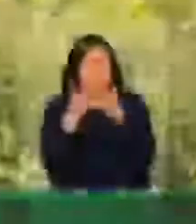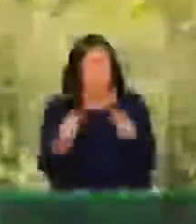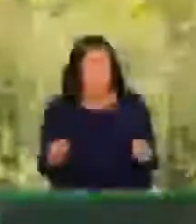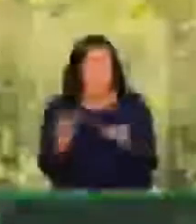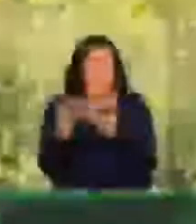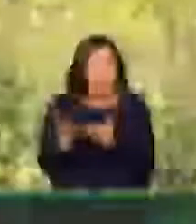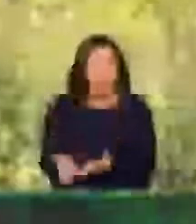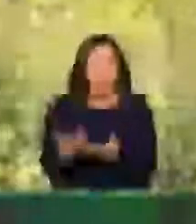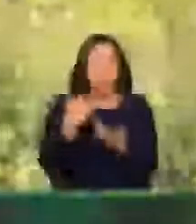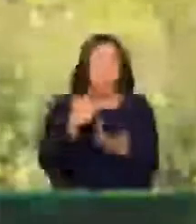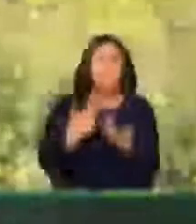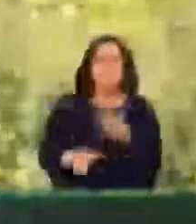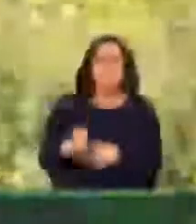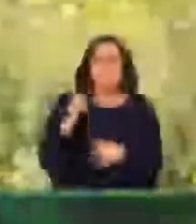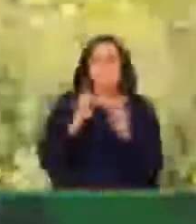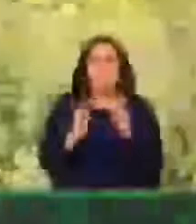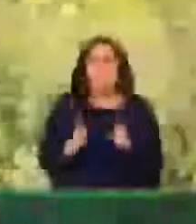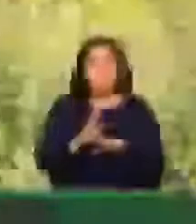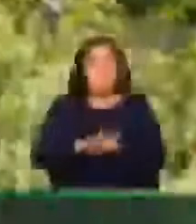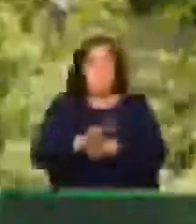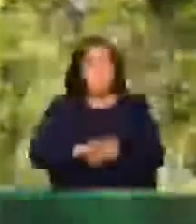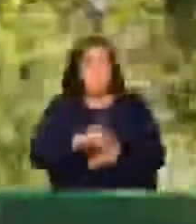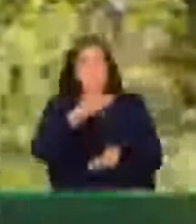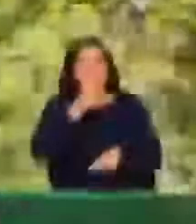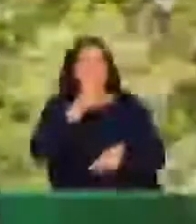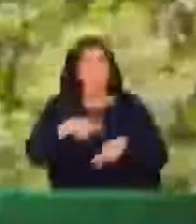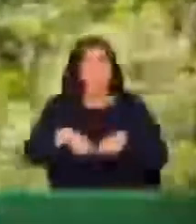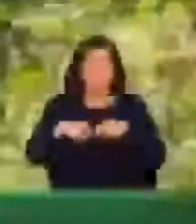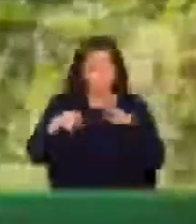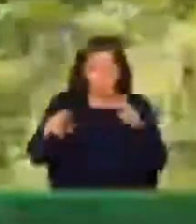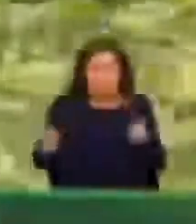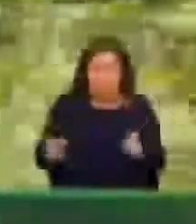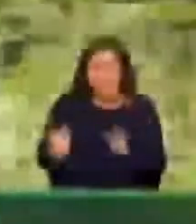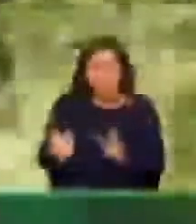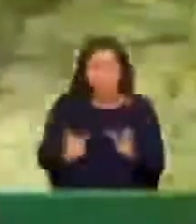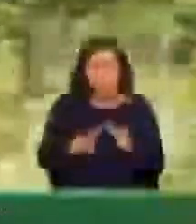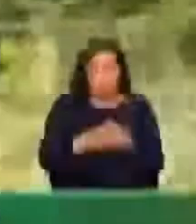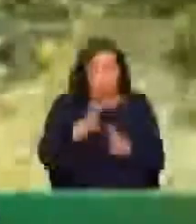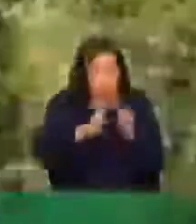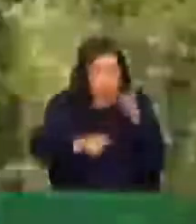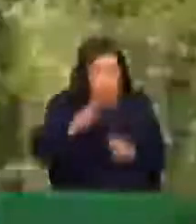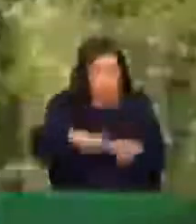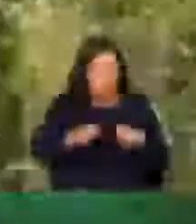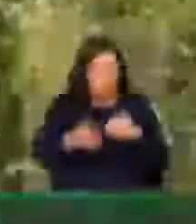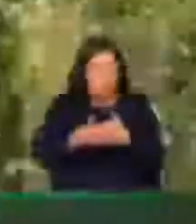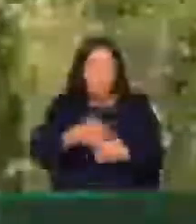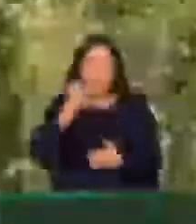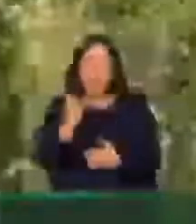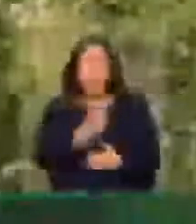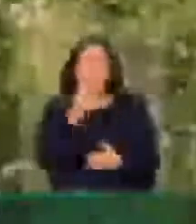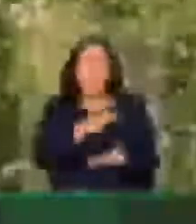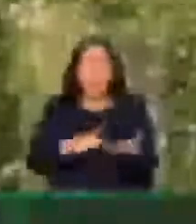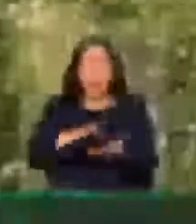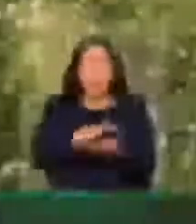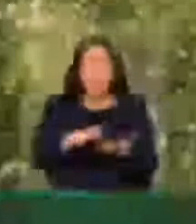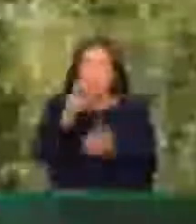forma. Paralelamente, mientras la policía investigaba la situación, un grupo de vecinos se dedicaba a buscar en la zona, en los lugares que